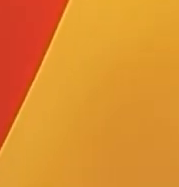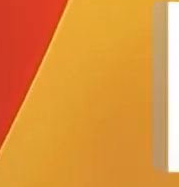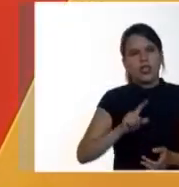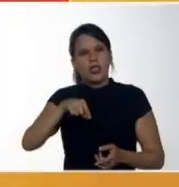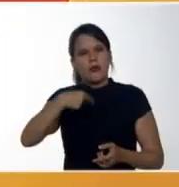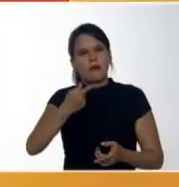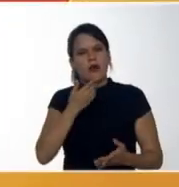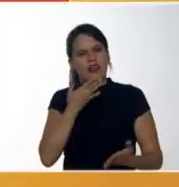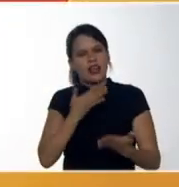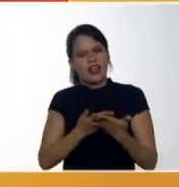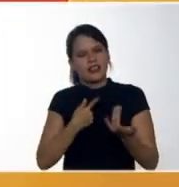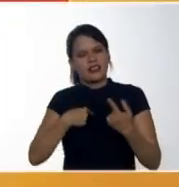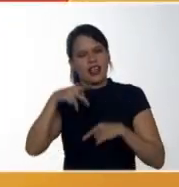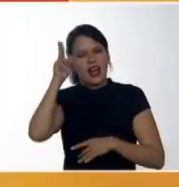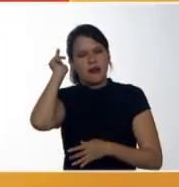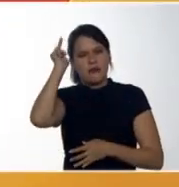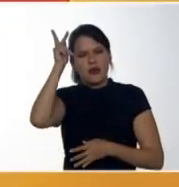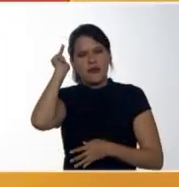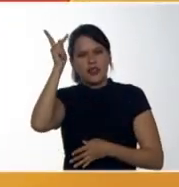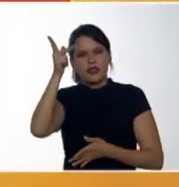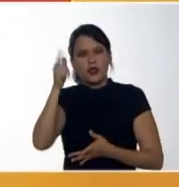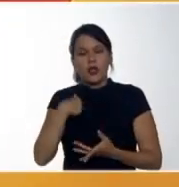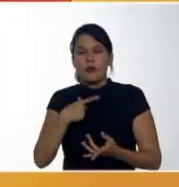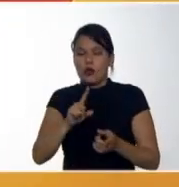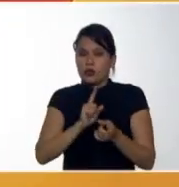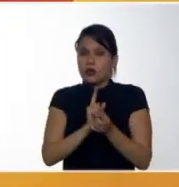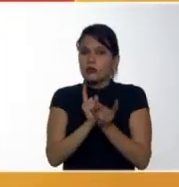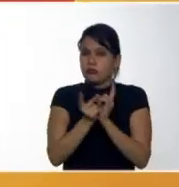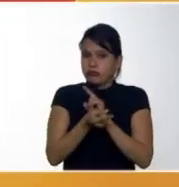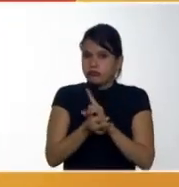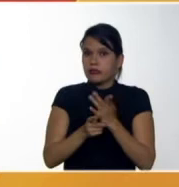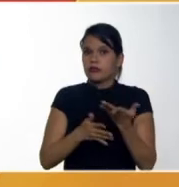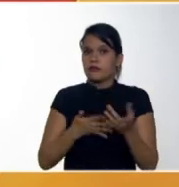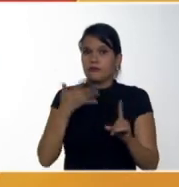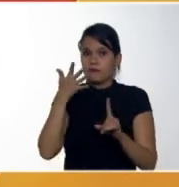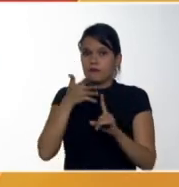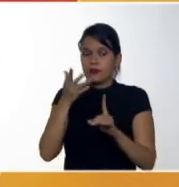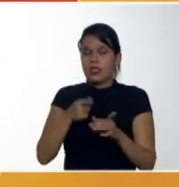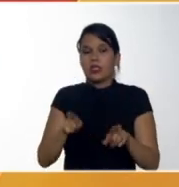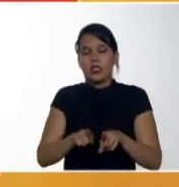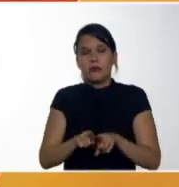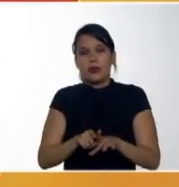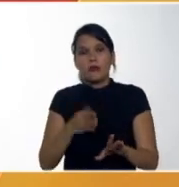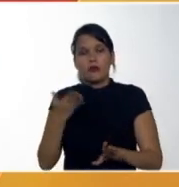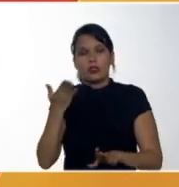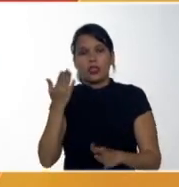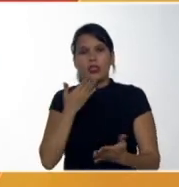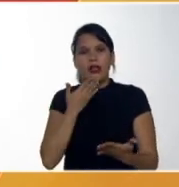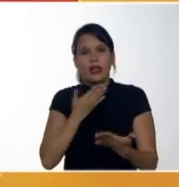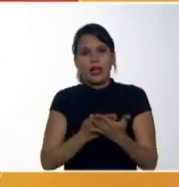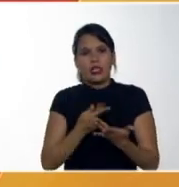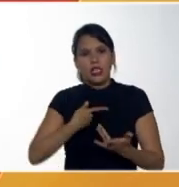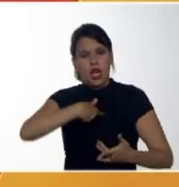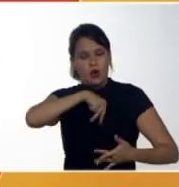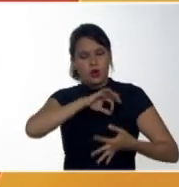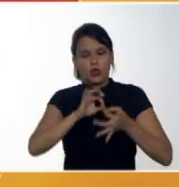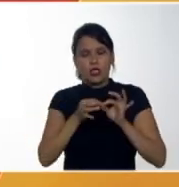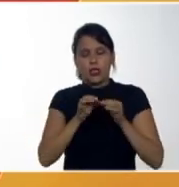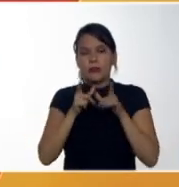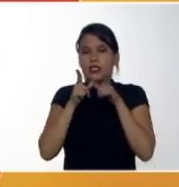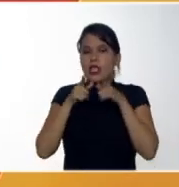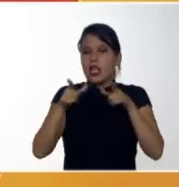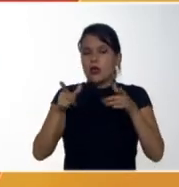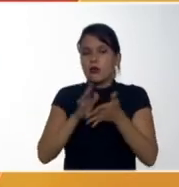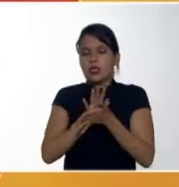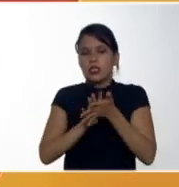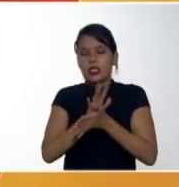Luego de agradecer a la profesora Sarín Herrera por esas adaptaciones curriculares, también es pertinente agradecer a nuestro intérprete de lengua de